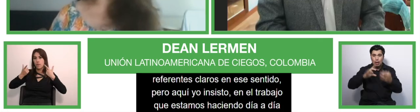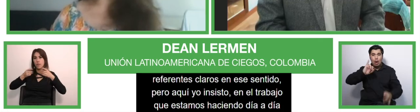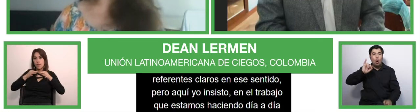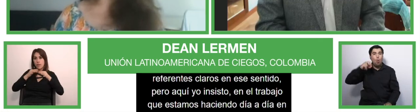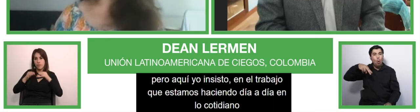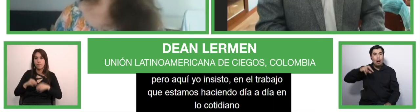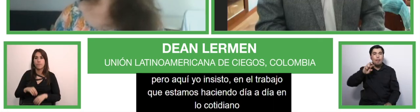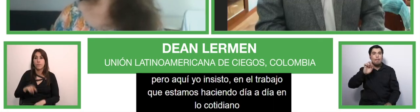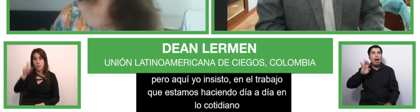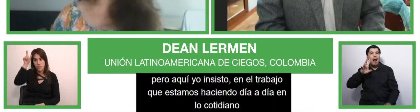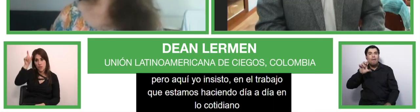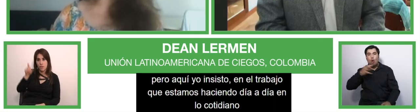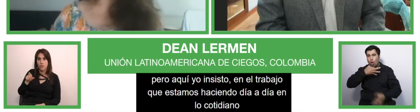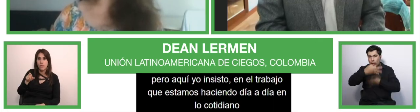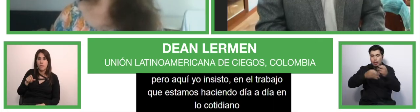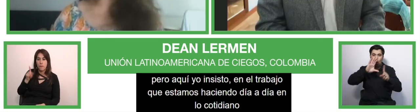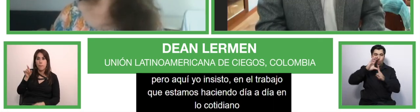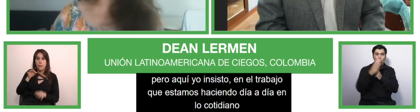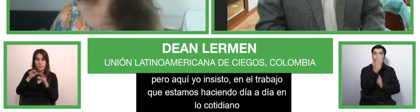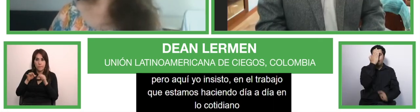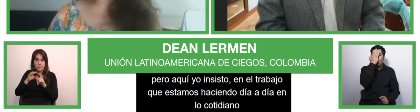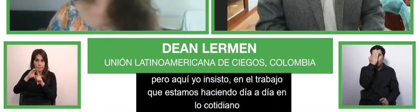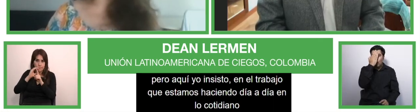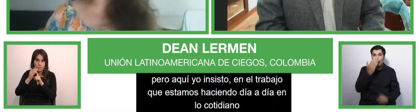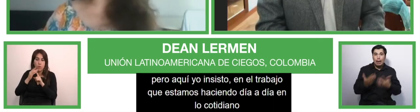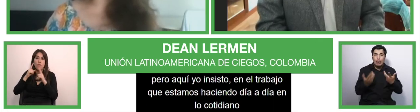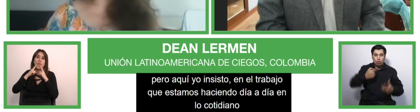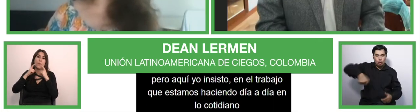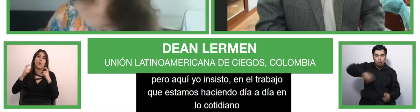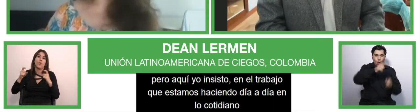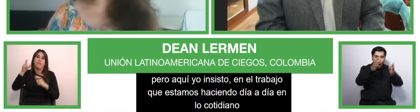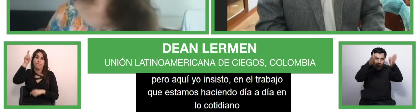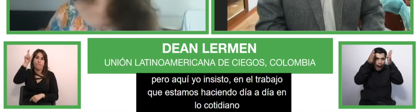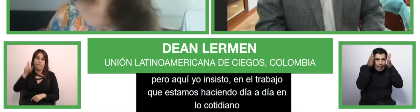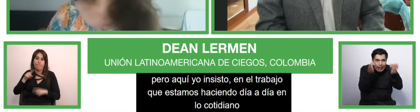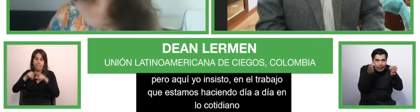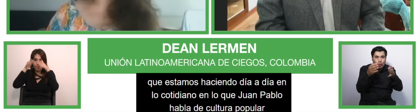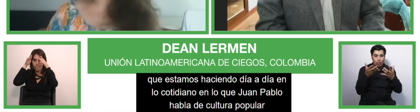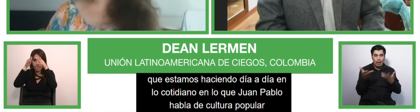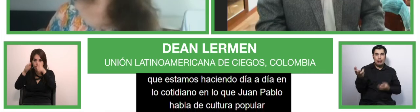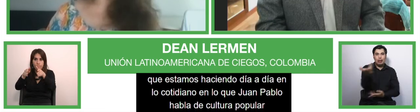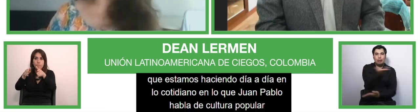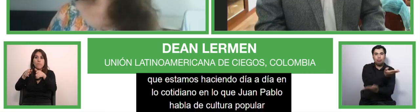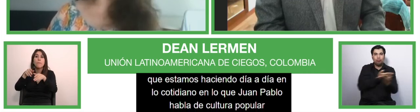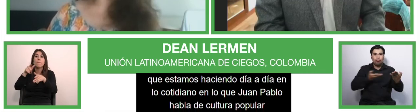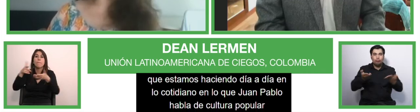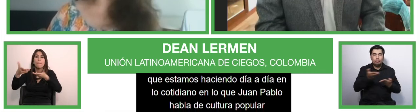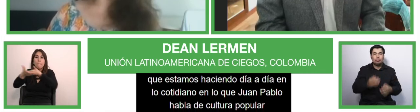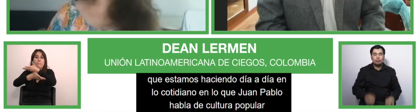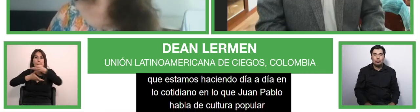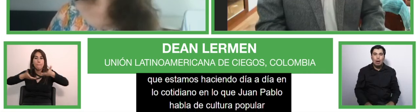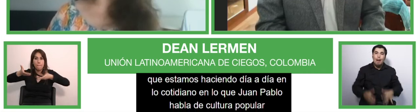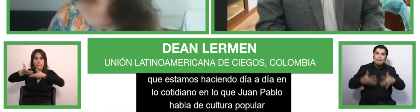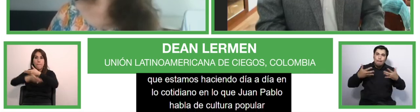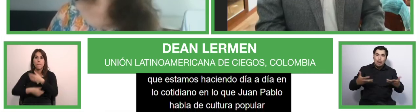cultura popular, ¿sí?, es donde tenemos que estar muy atentos de estas interacciones. Por